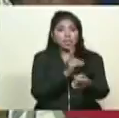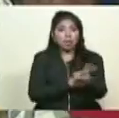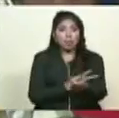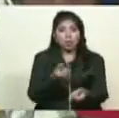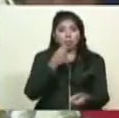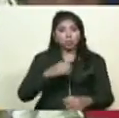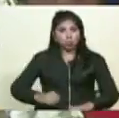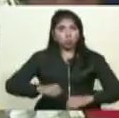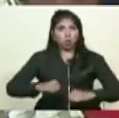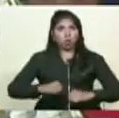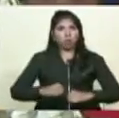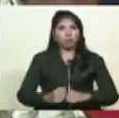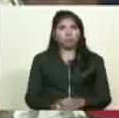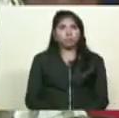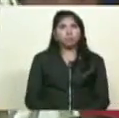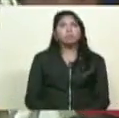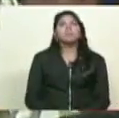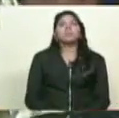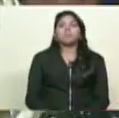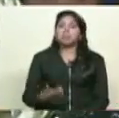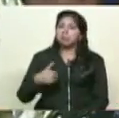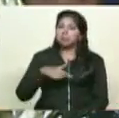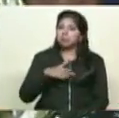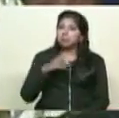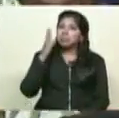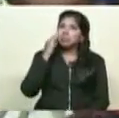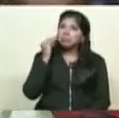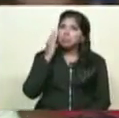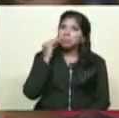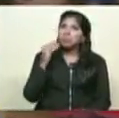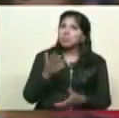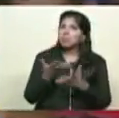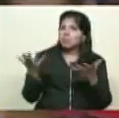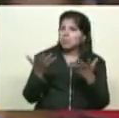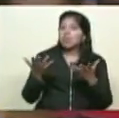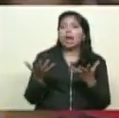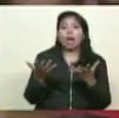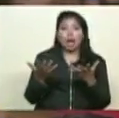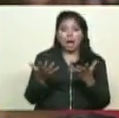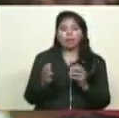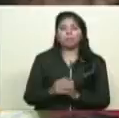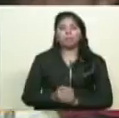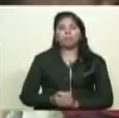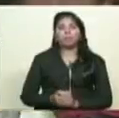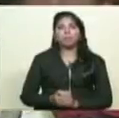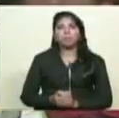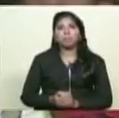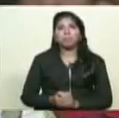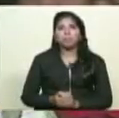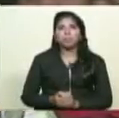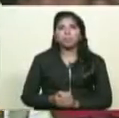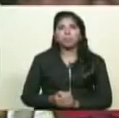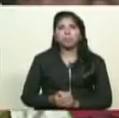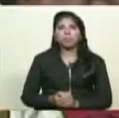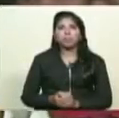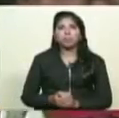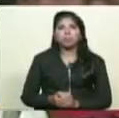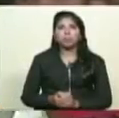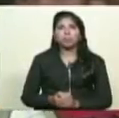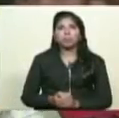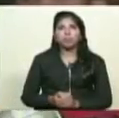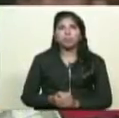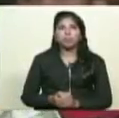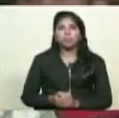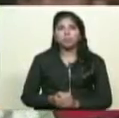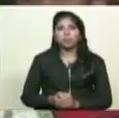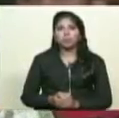Nuestra experiencia como CPT ha venido fortaleciéndose en la medida de que hemos sido